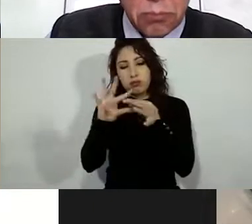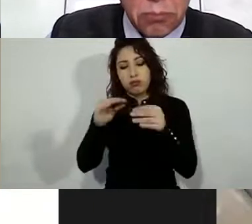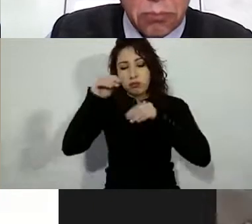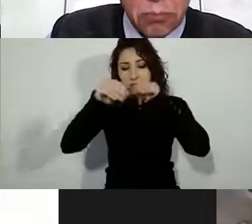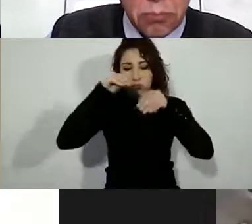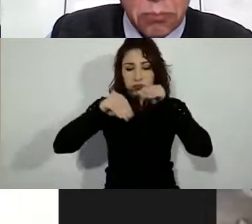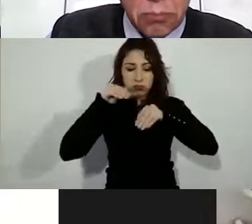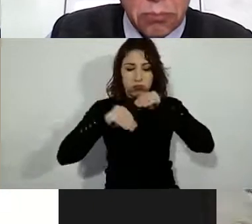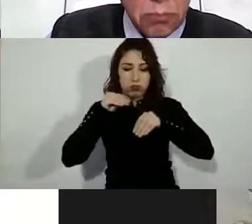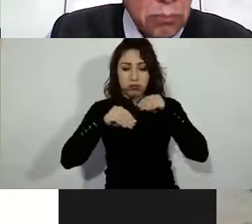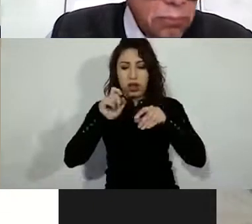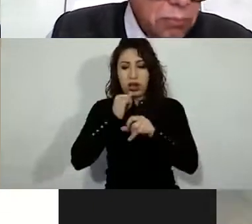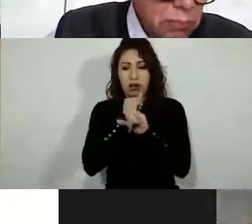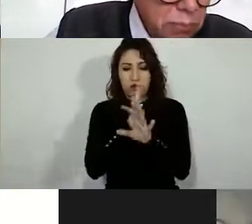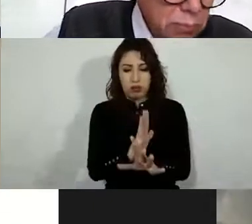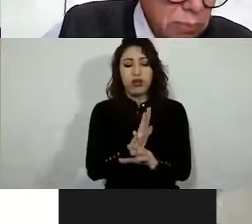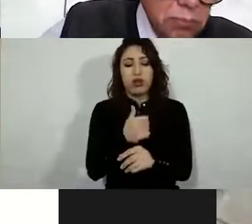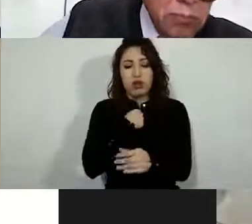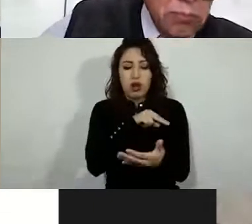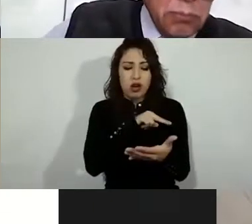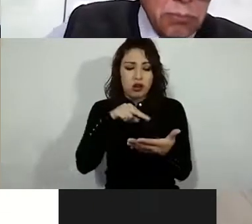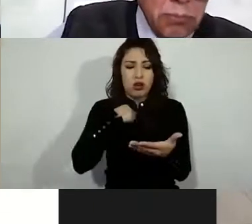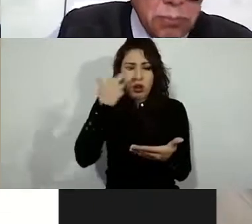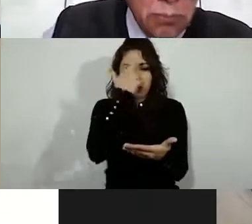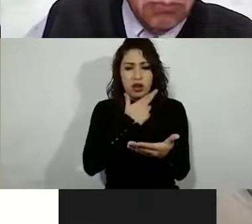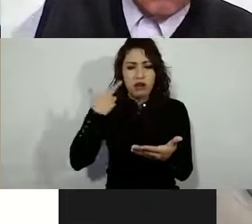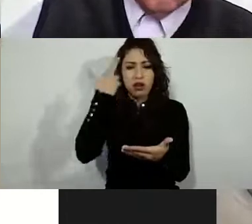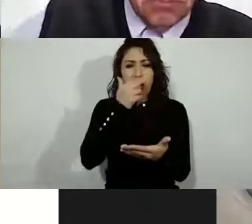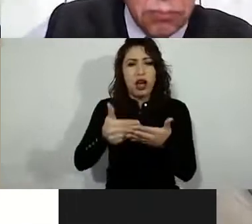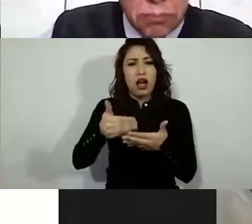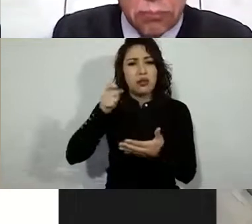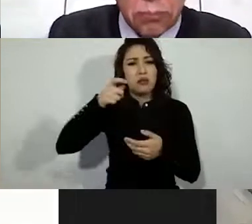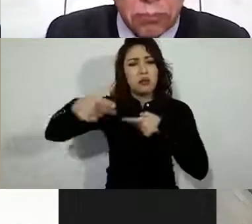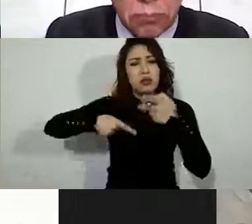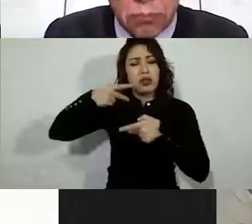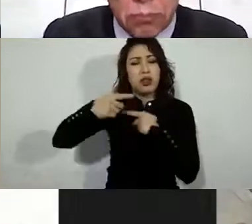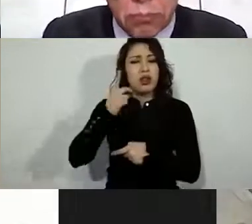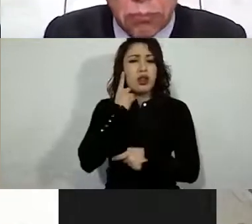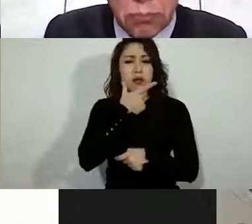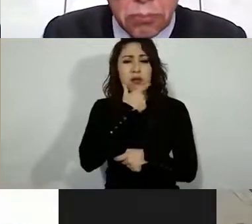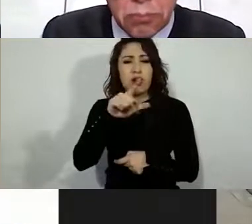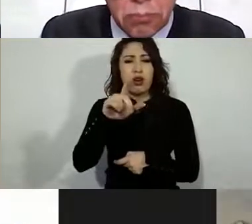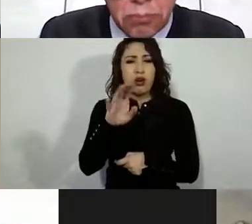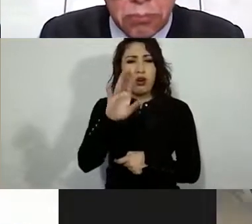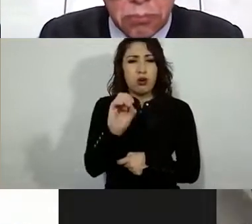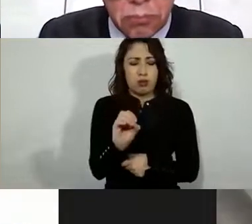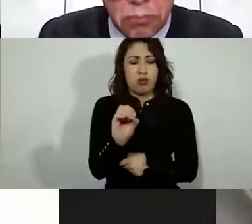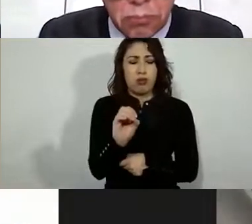como decía, explicaba el diputado Lobo, Víctor Hugo Lobo,